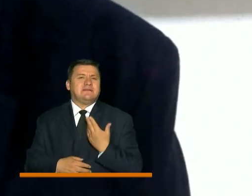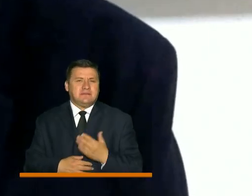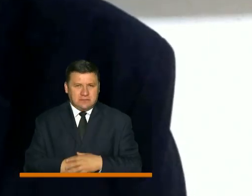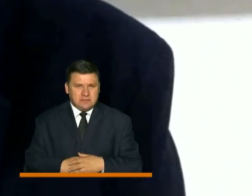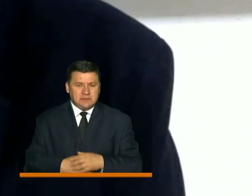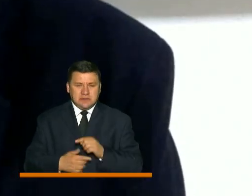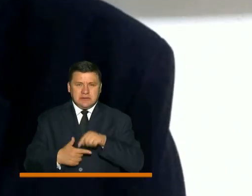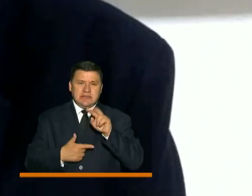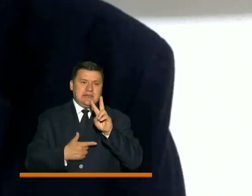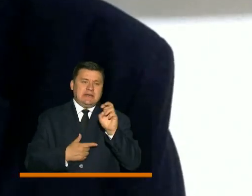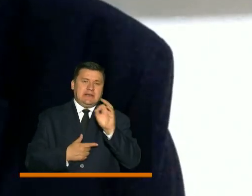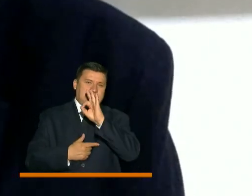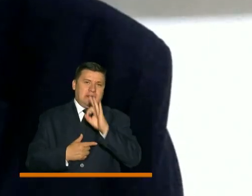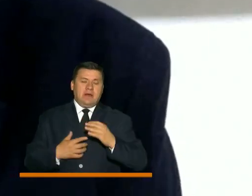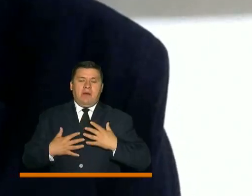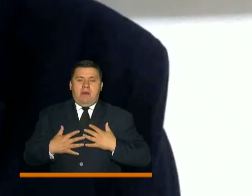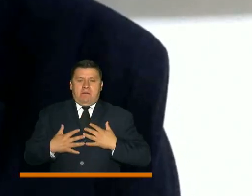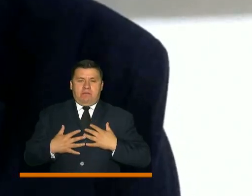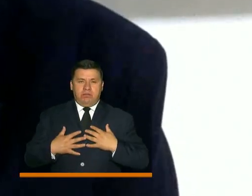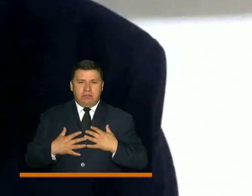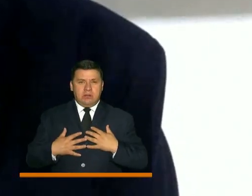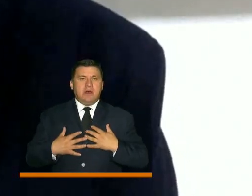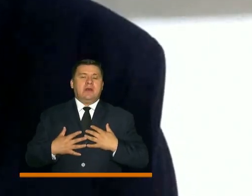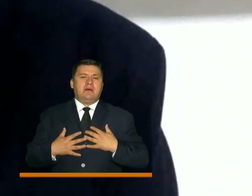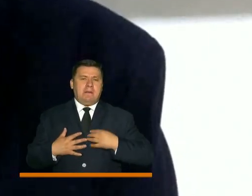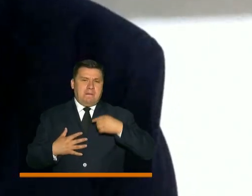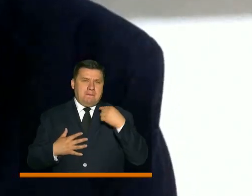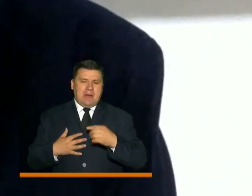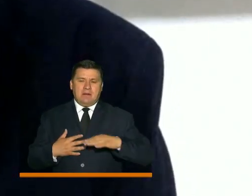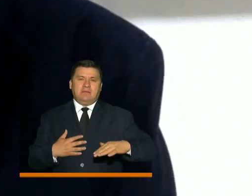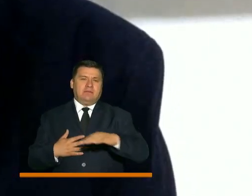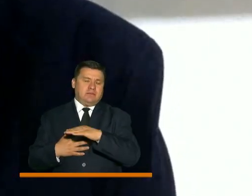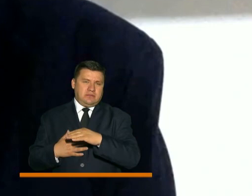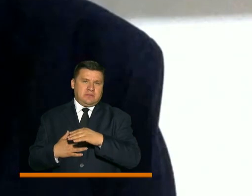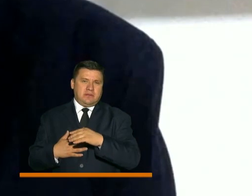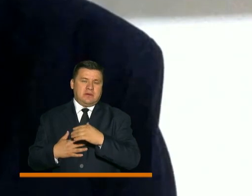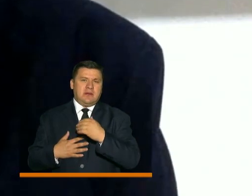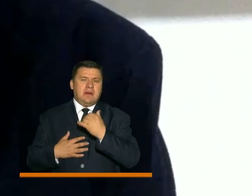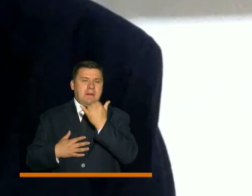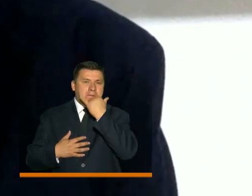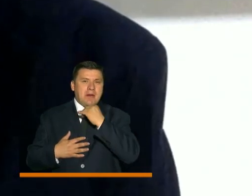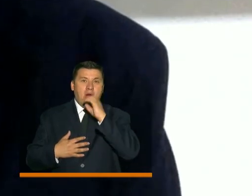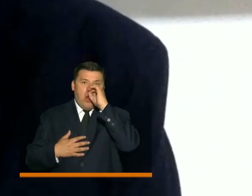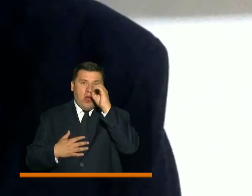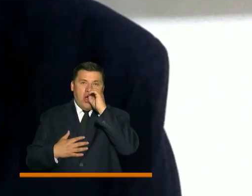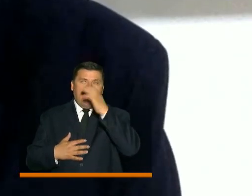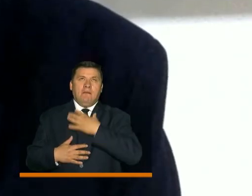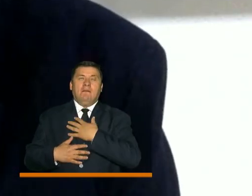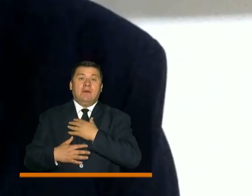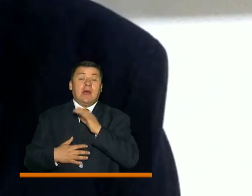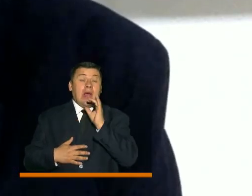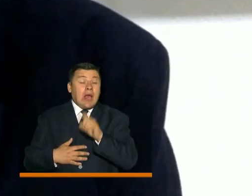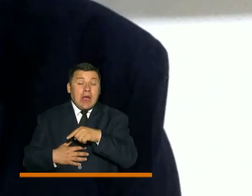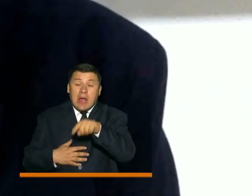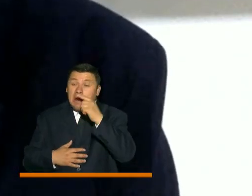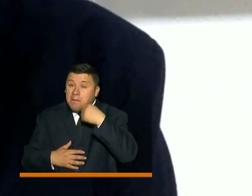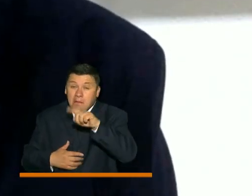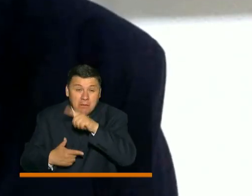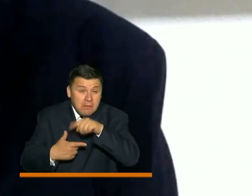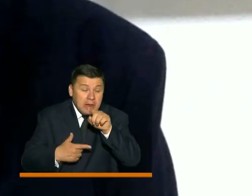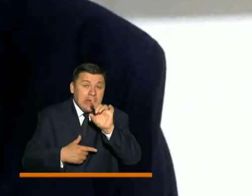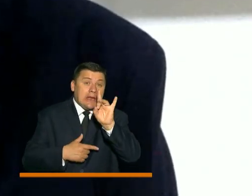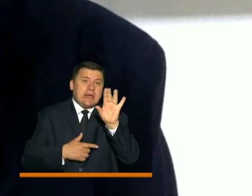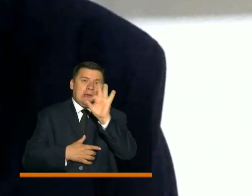el 70% de neumonías asociados a fenómenos de mala oxigenación. El 15% son los que